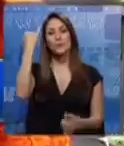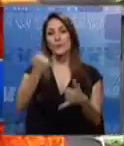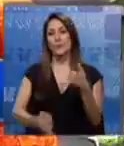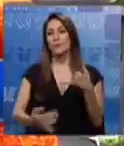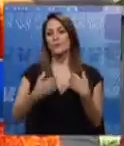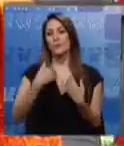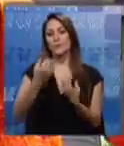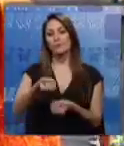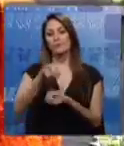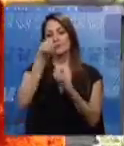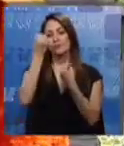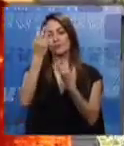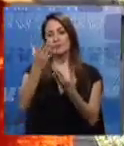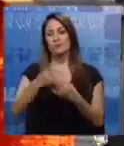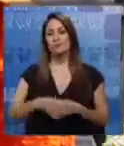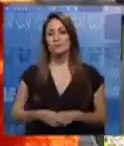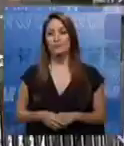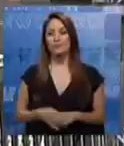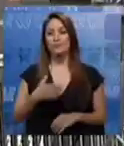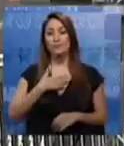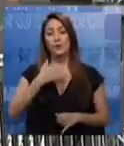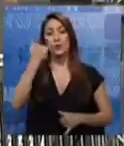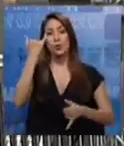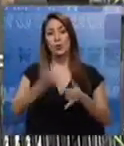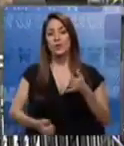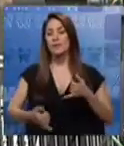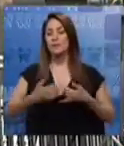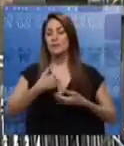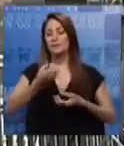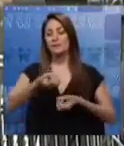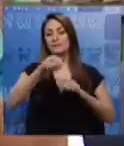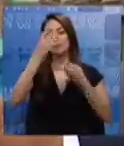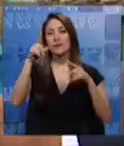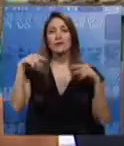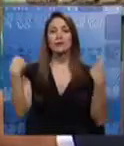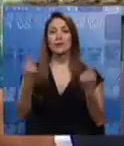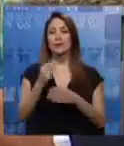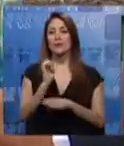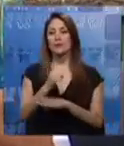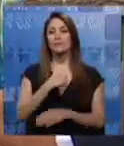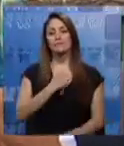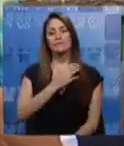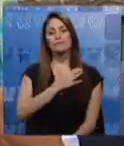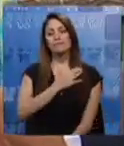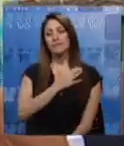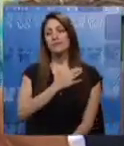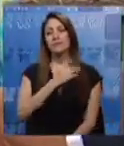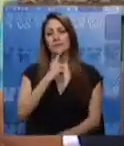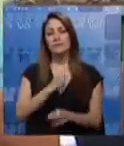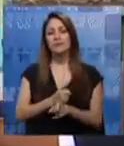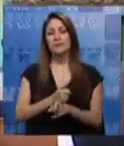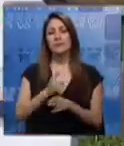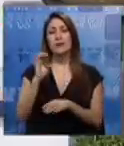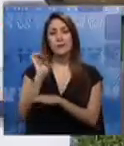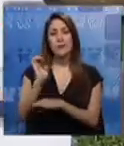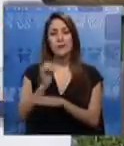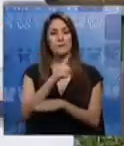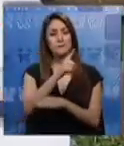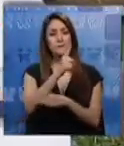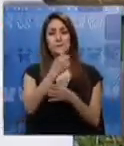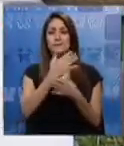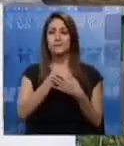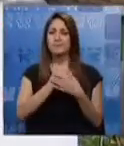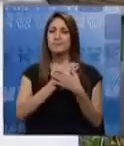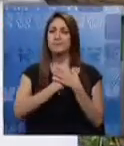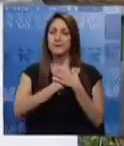informe. Hoy pronuncio mi último informe a la nación. Es una pena y es una pérdida para el país. Mucha pena,